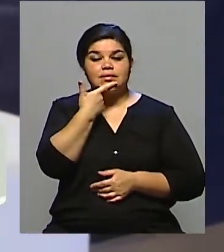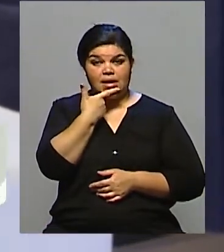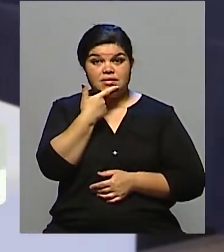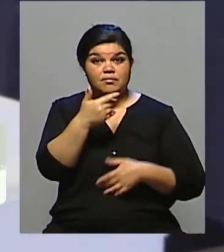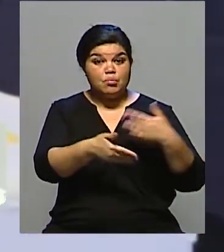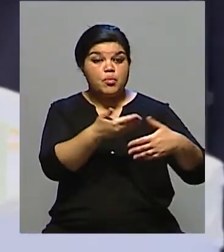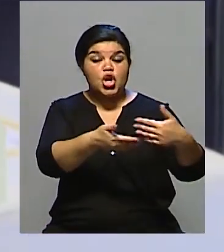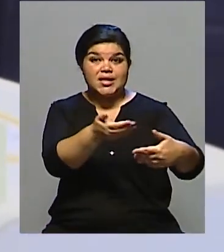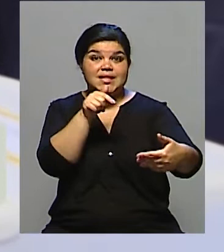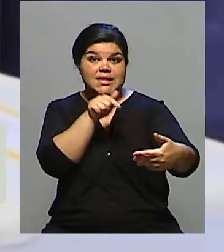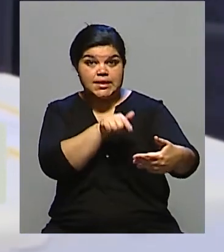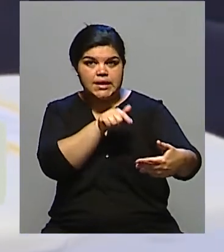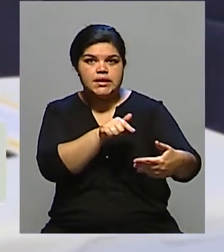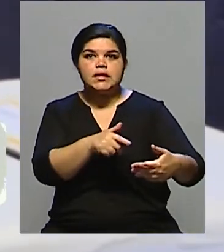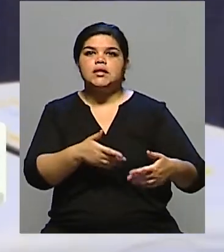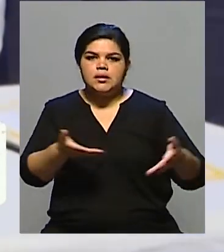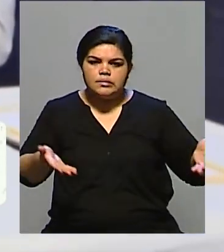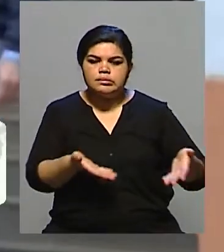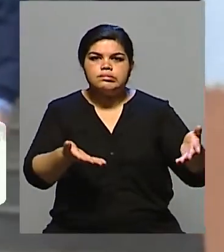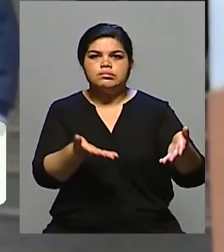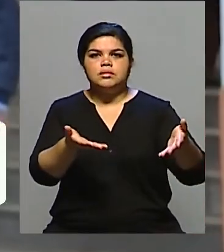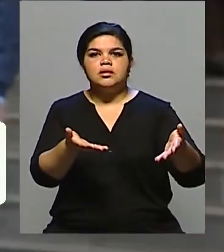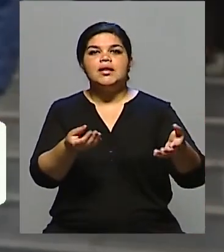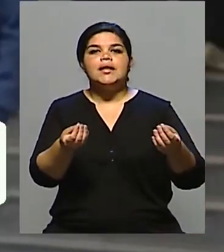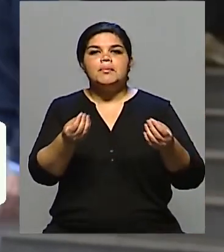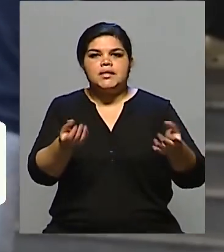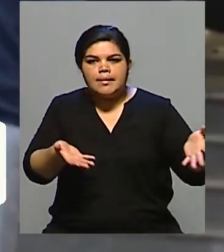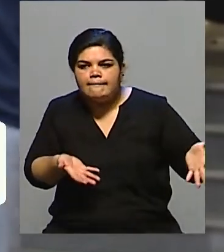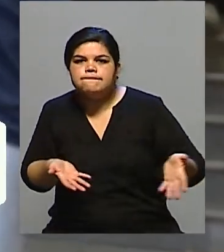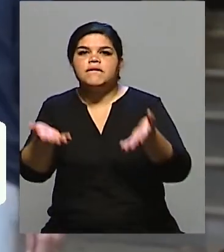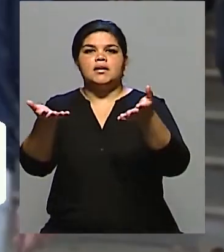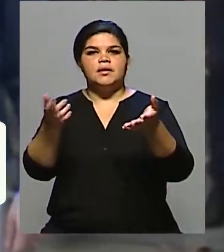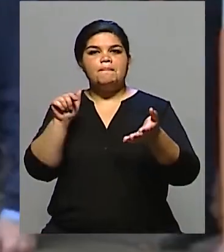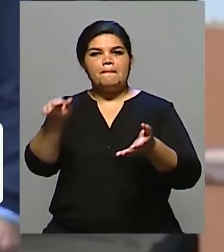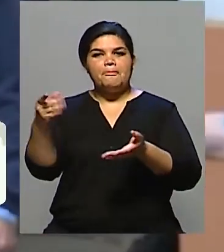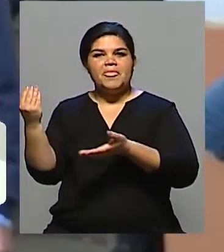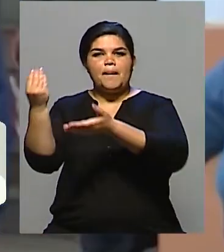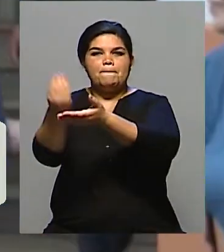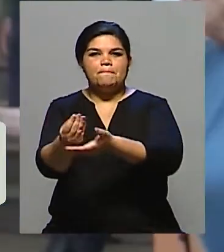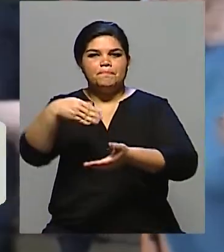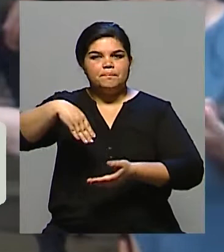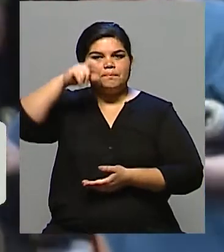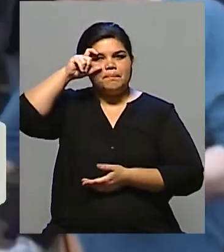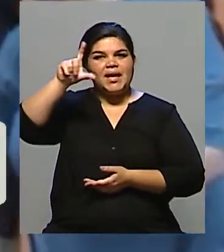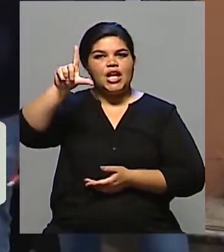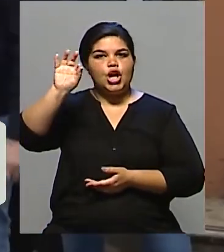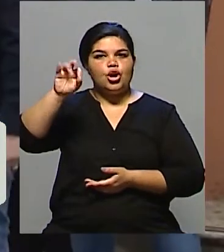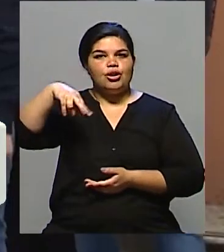¿ok? Han empujado a Meloni de una forma increíble. Le han prácticamente brindado el poder